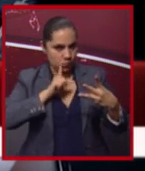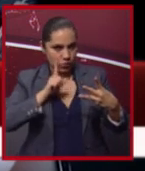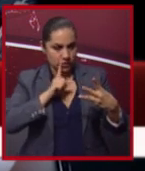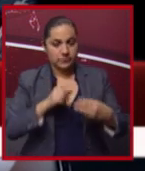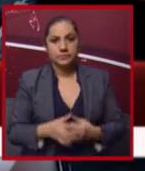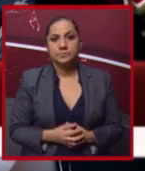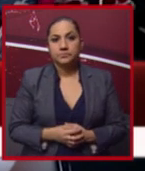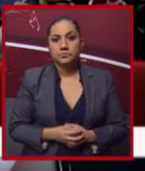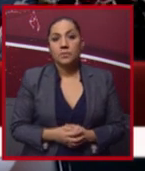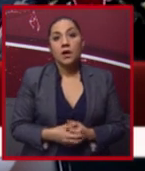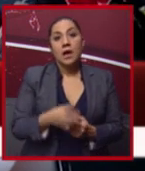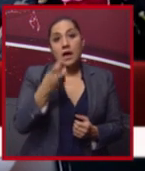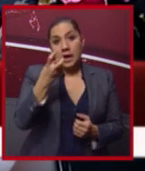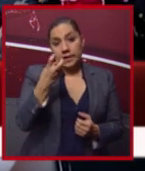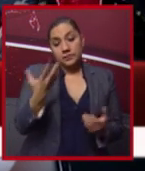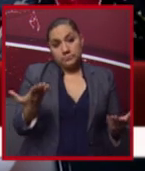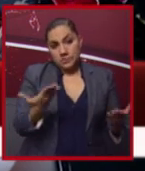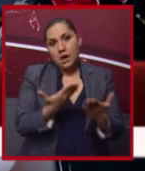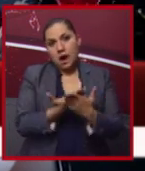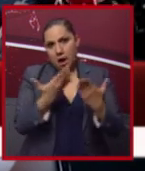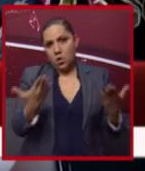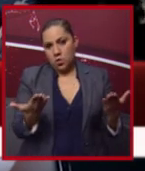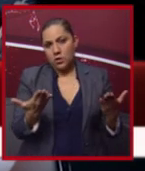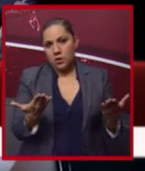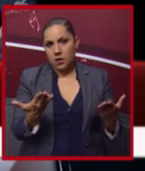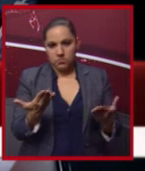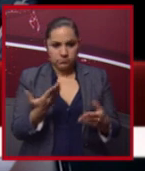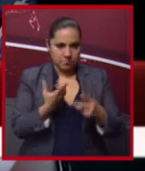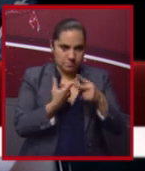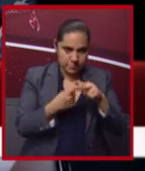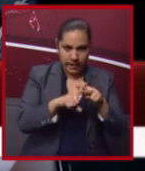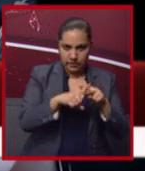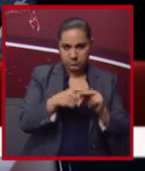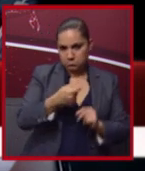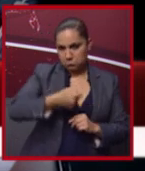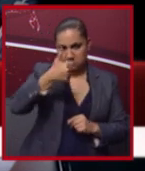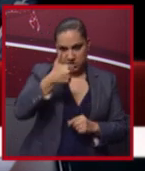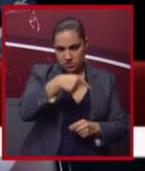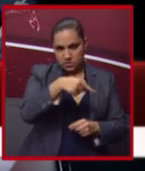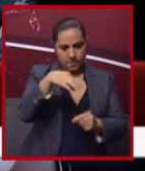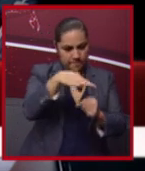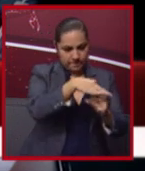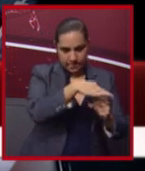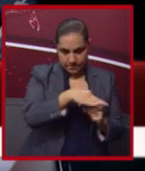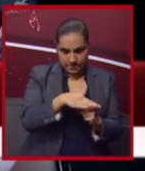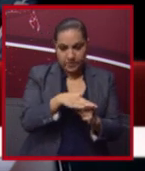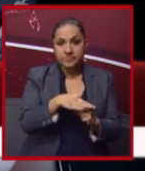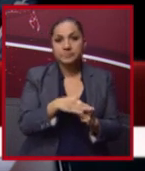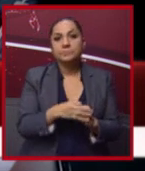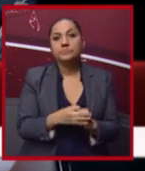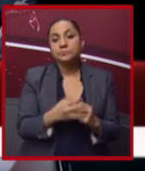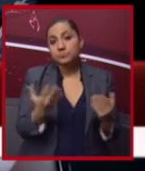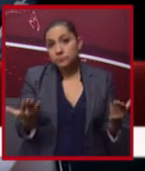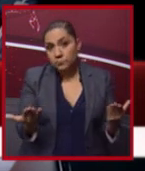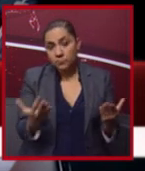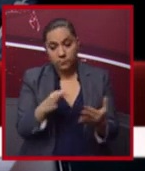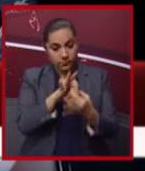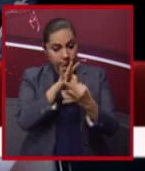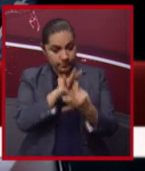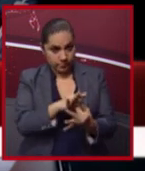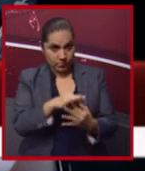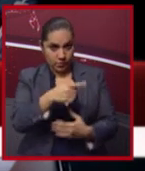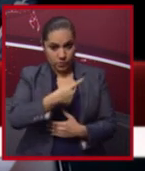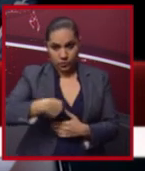esta primera ronda. Por lo tanto, de acuerdo al resolutivo del